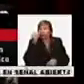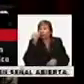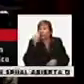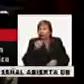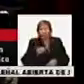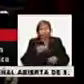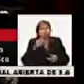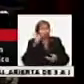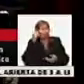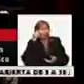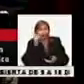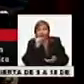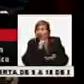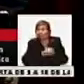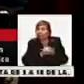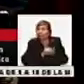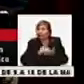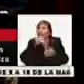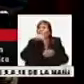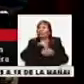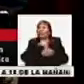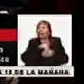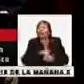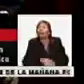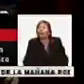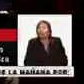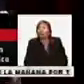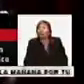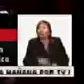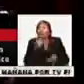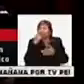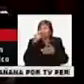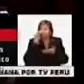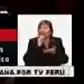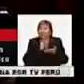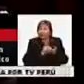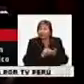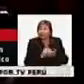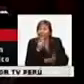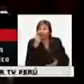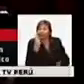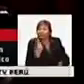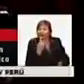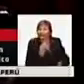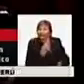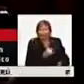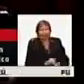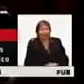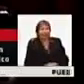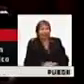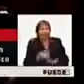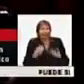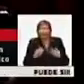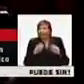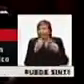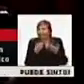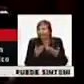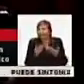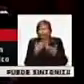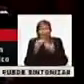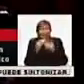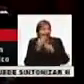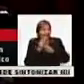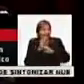de los analfabetos. Pero además, cada uno de los instantes dedicados a la